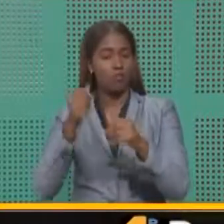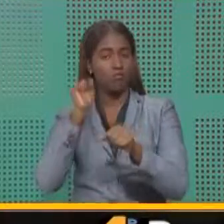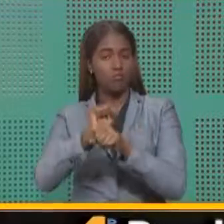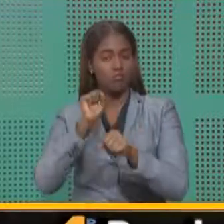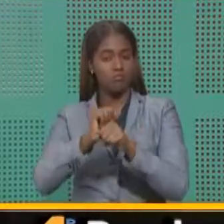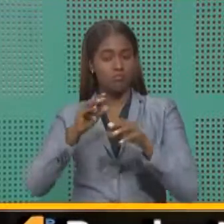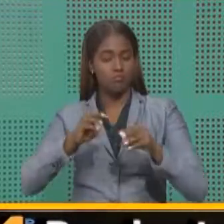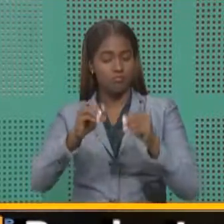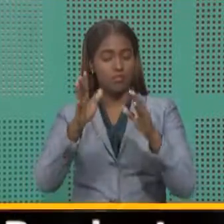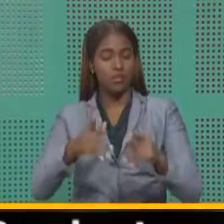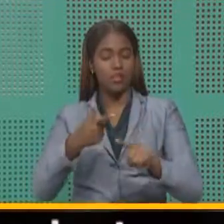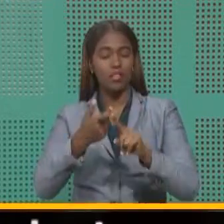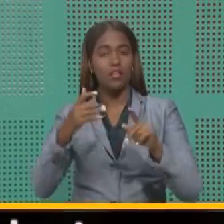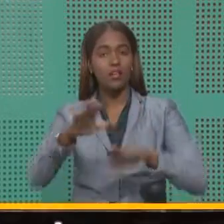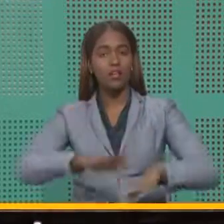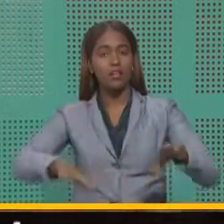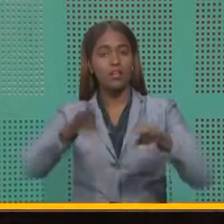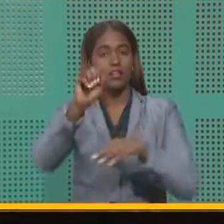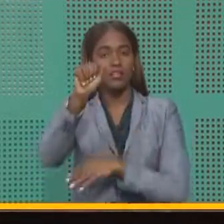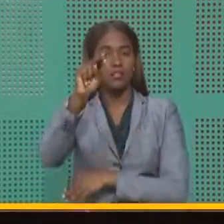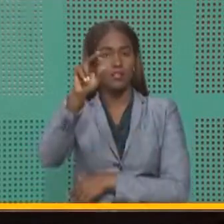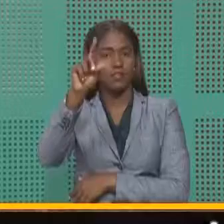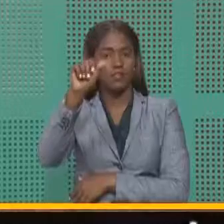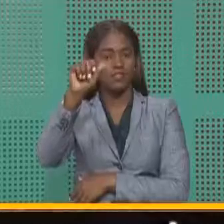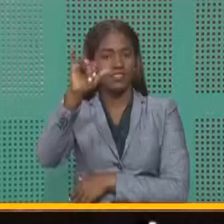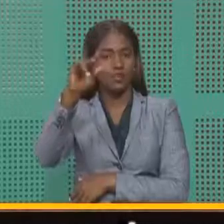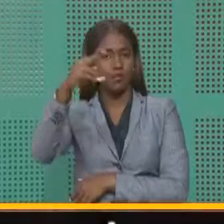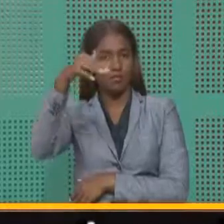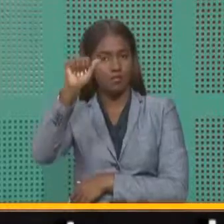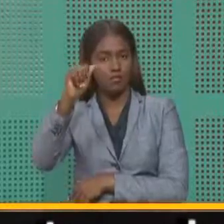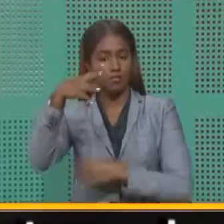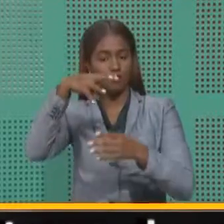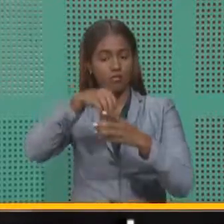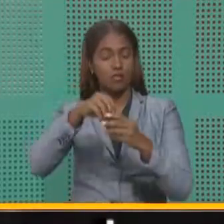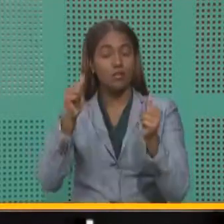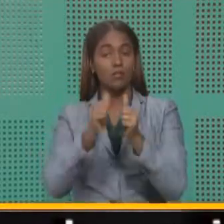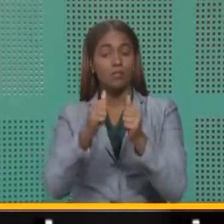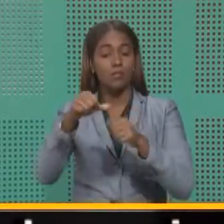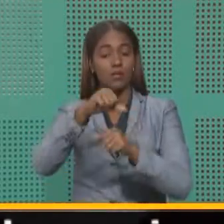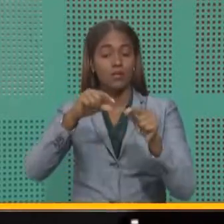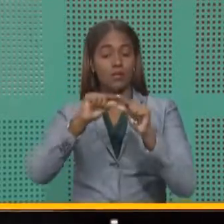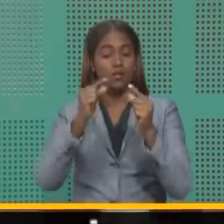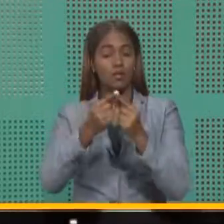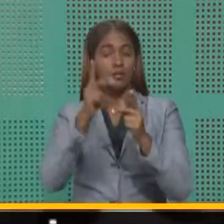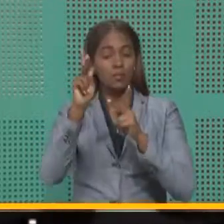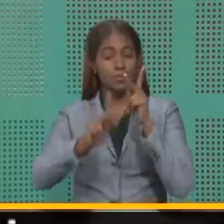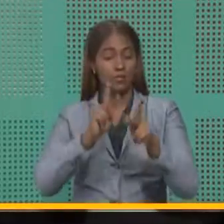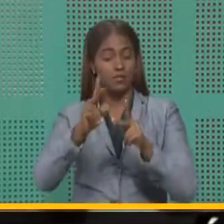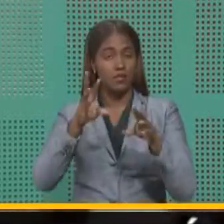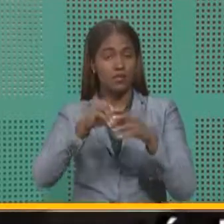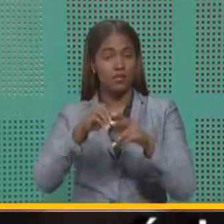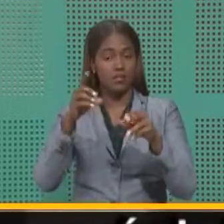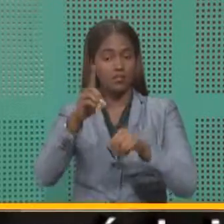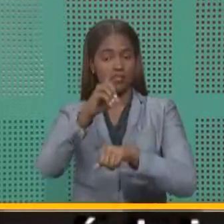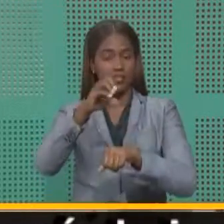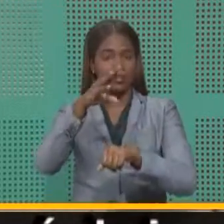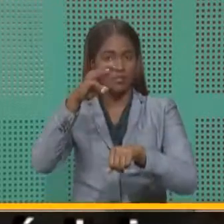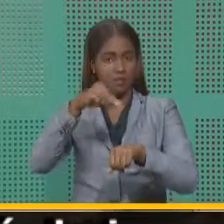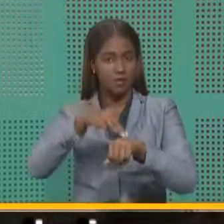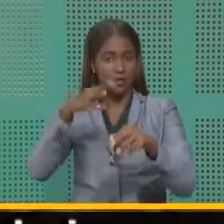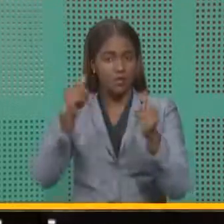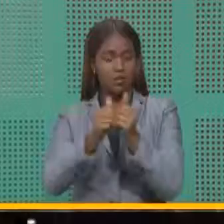agropecuarias del municipio de sabana yegua incorporada y la asociación de ganaderos del distrito municipal